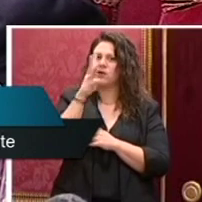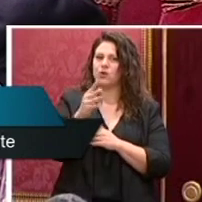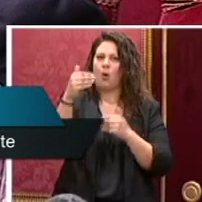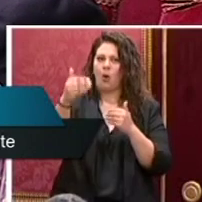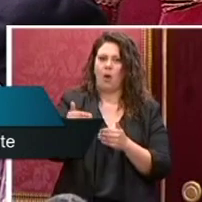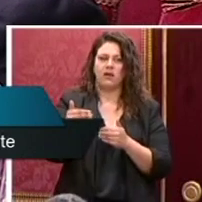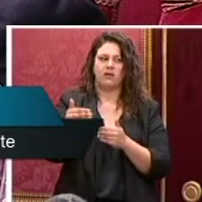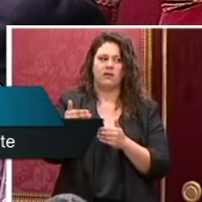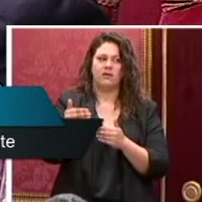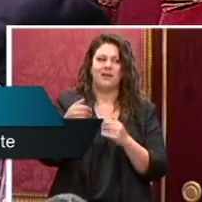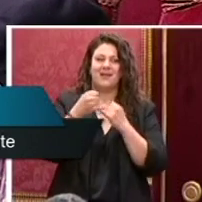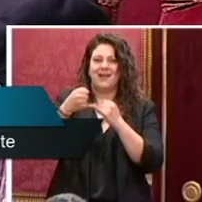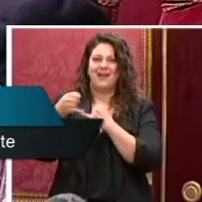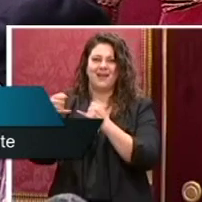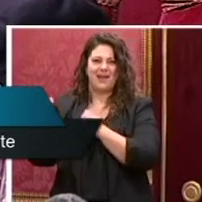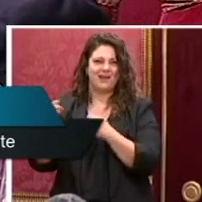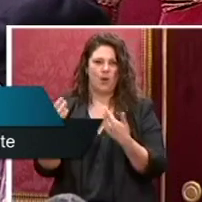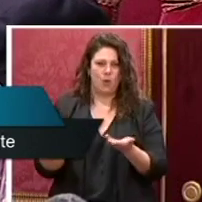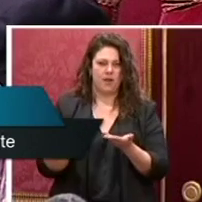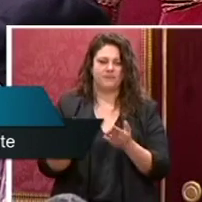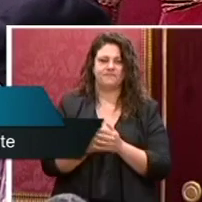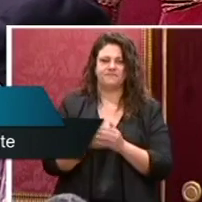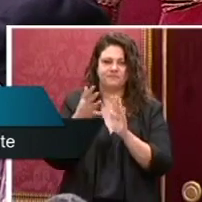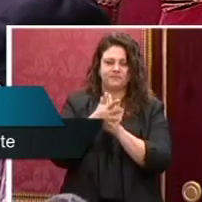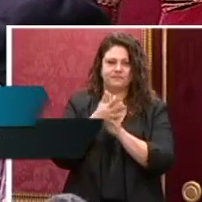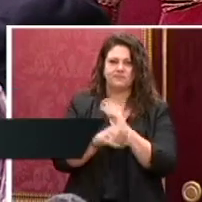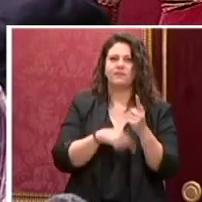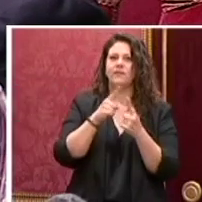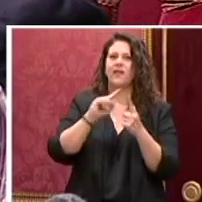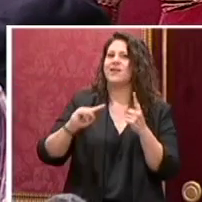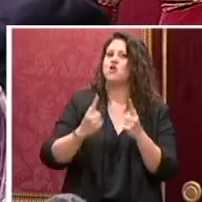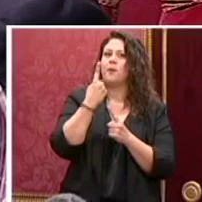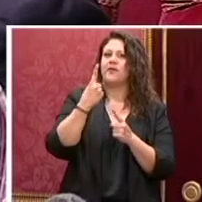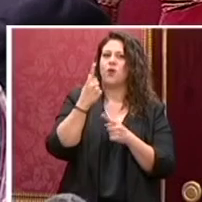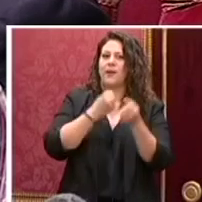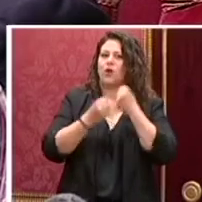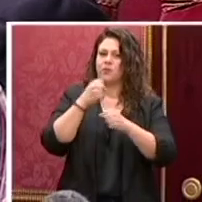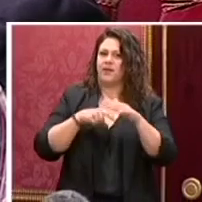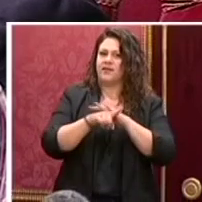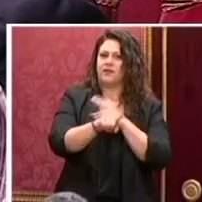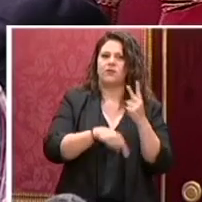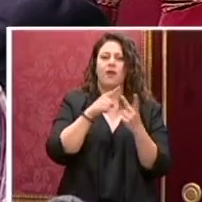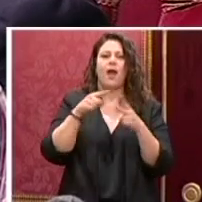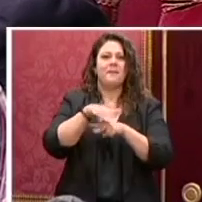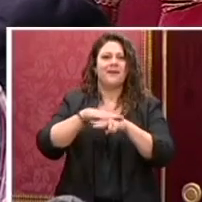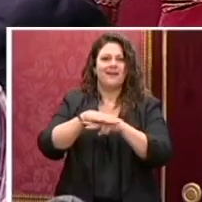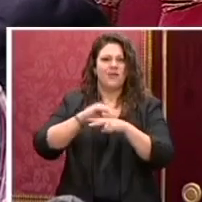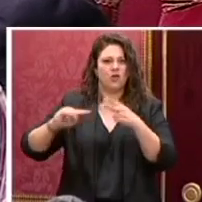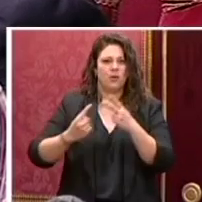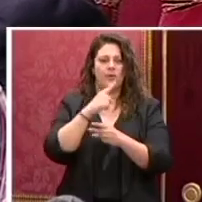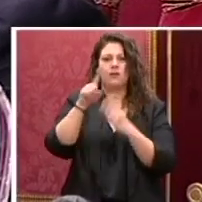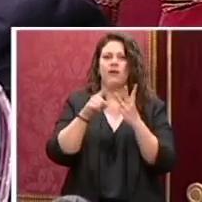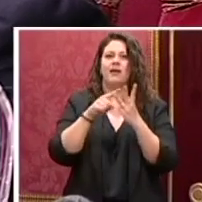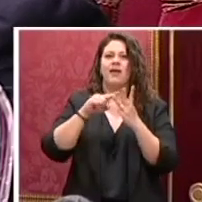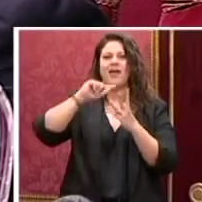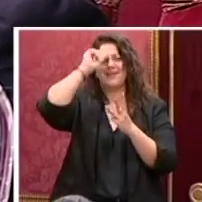líneas de actuación en base a las siguientes líneas estratégicas: innovación para el desarrollo económico, administración innovadora, desarrollo